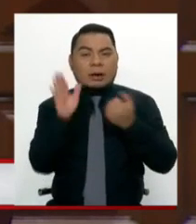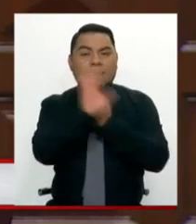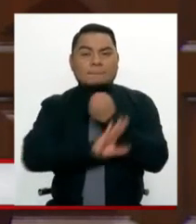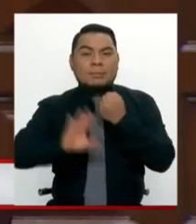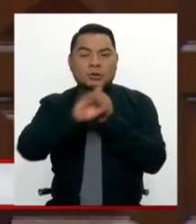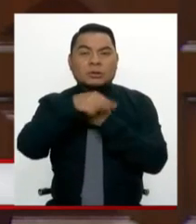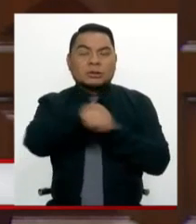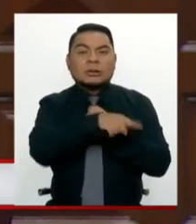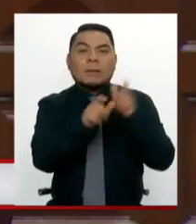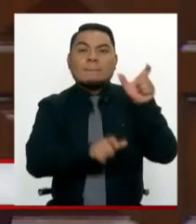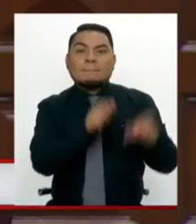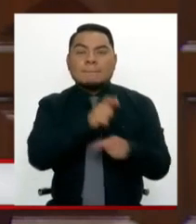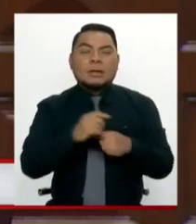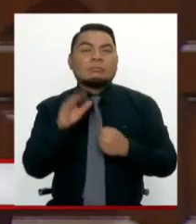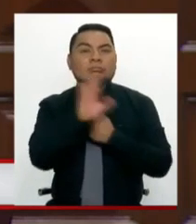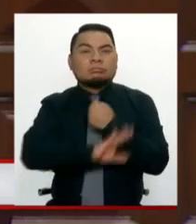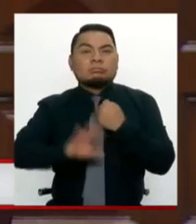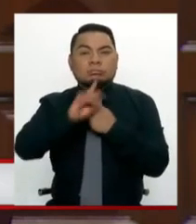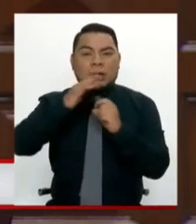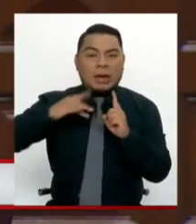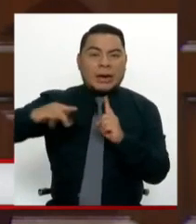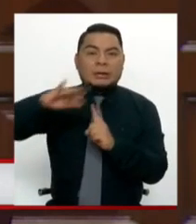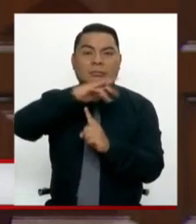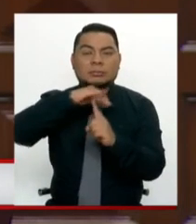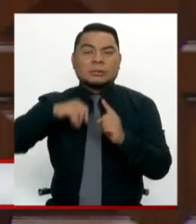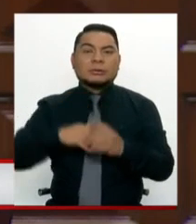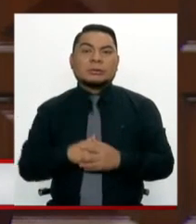protección de las personas defensoras ambientales